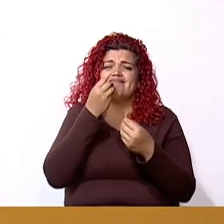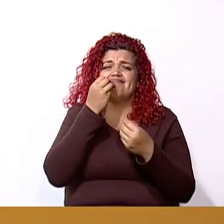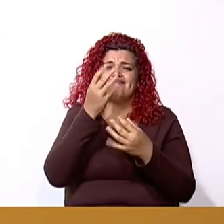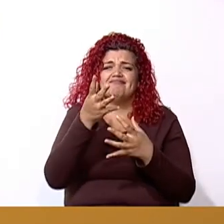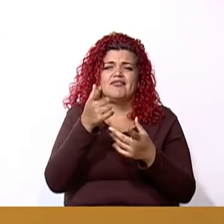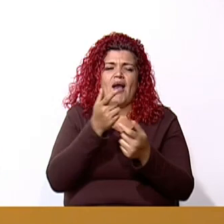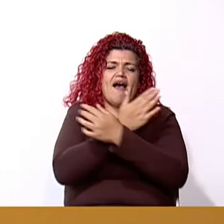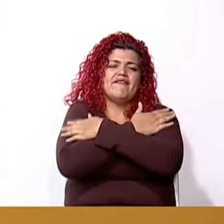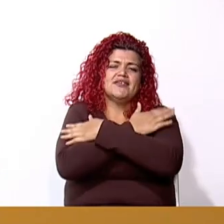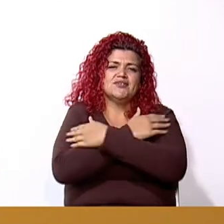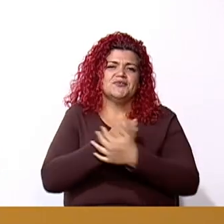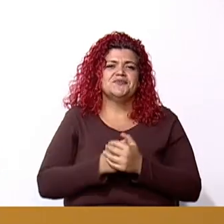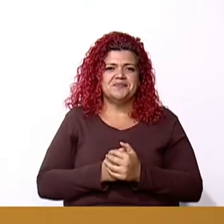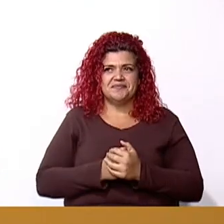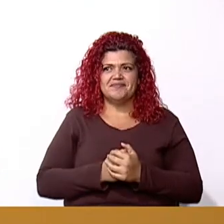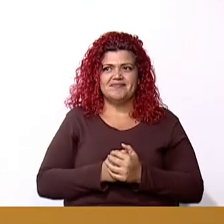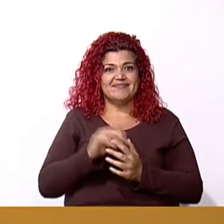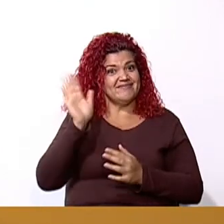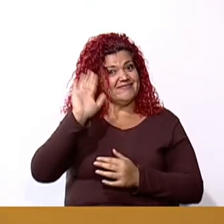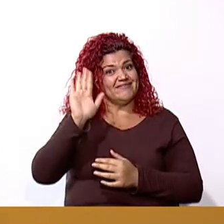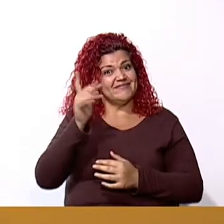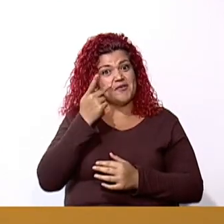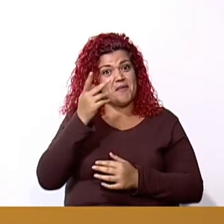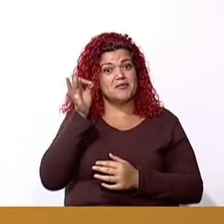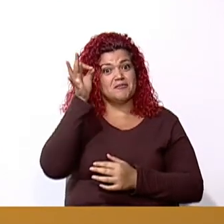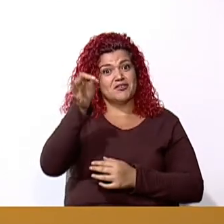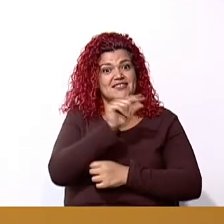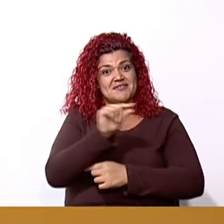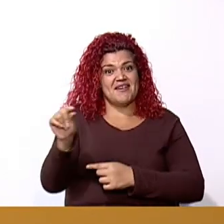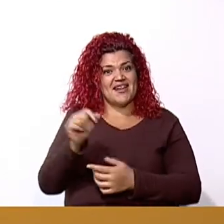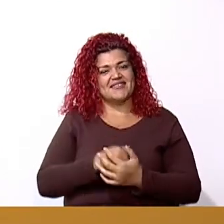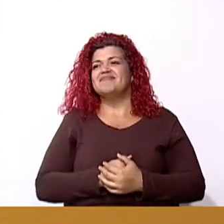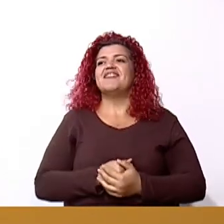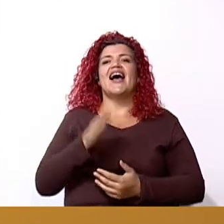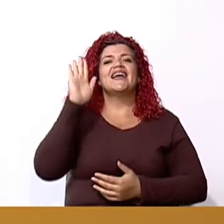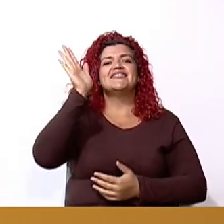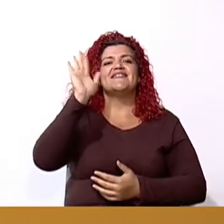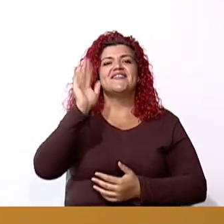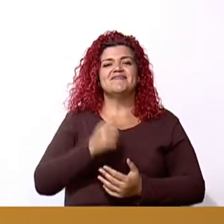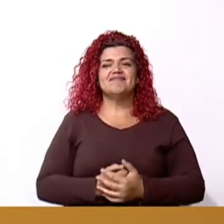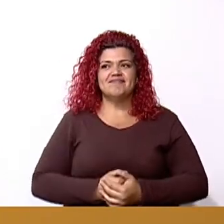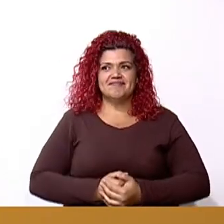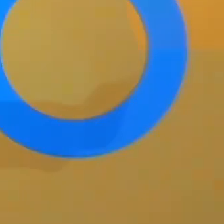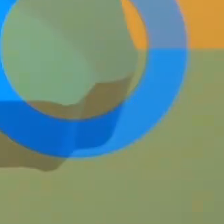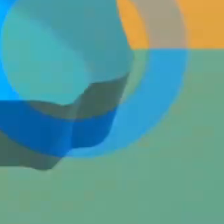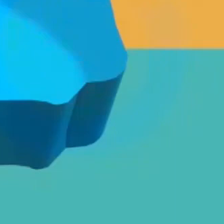beso y un abrazo. Nos vemos la próxima semana. Hasta luego.